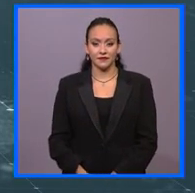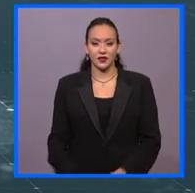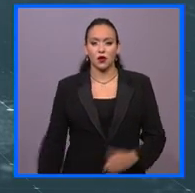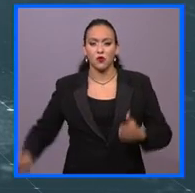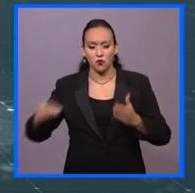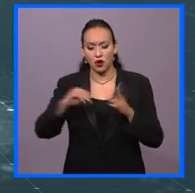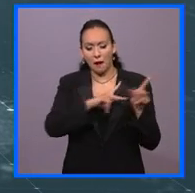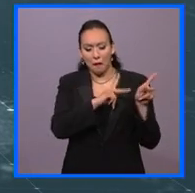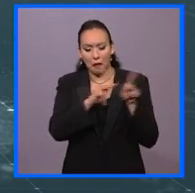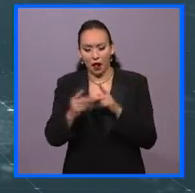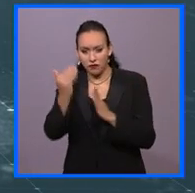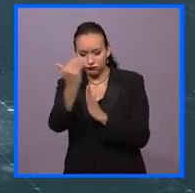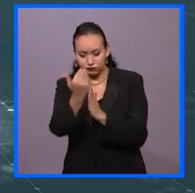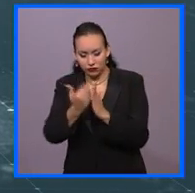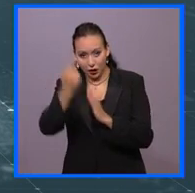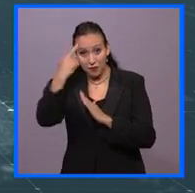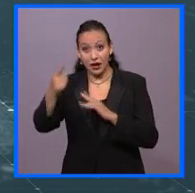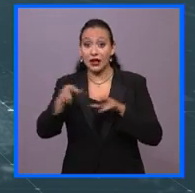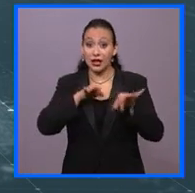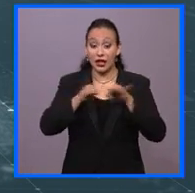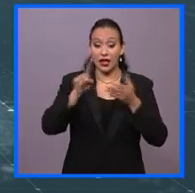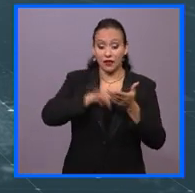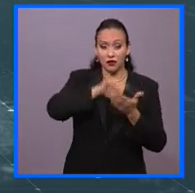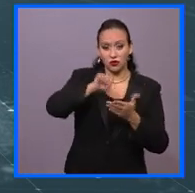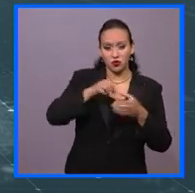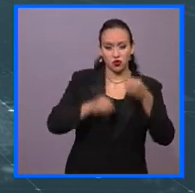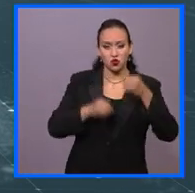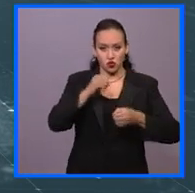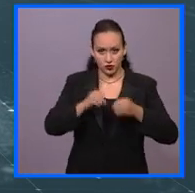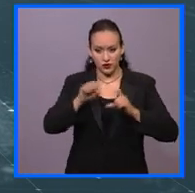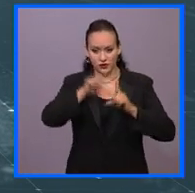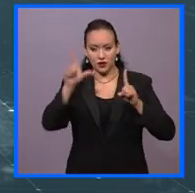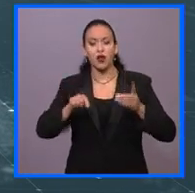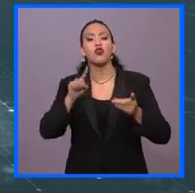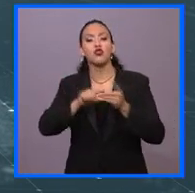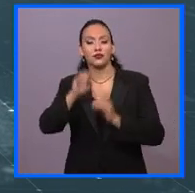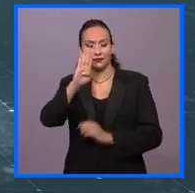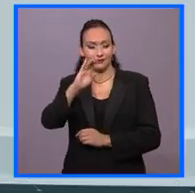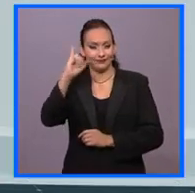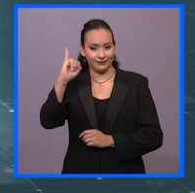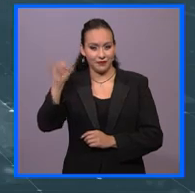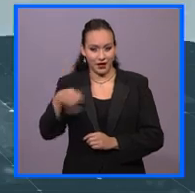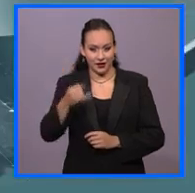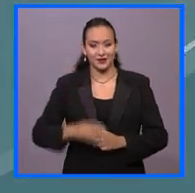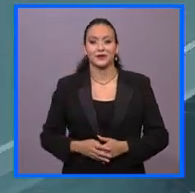Diseñan plan para eficientar el trabajo de los centros de justicia penal federal ubicados en Baja California.